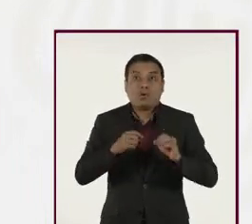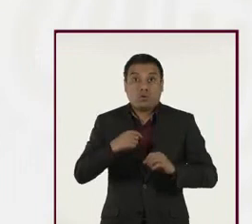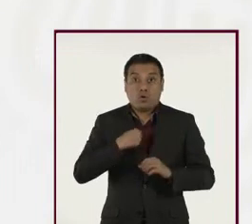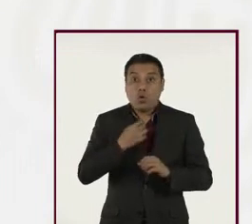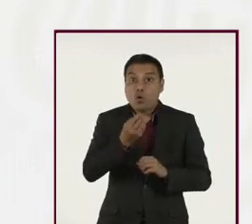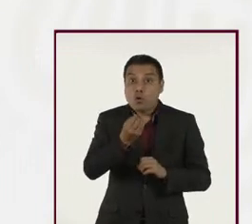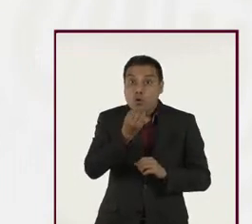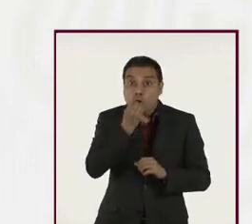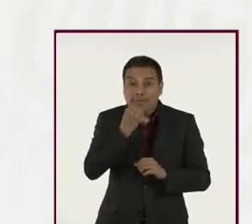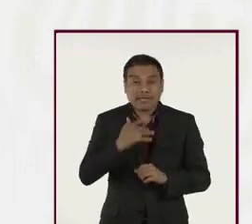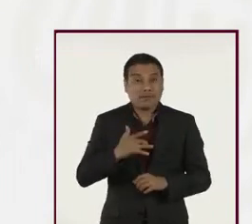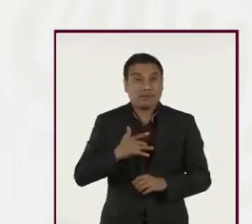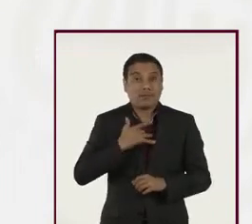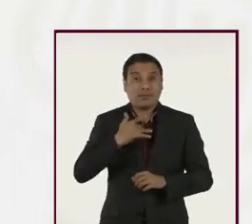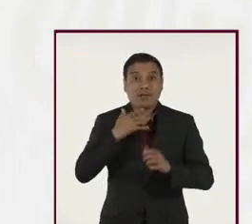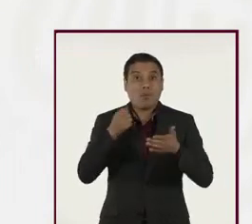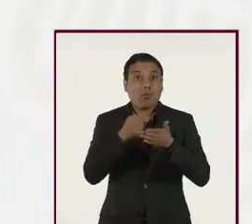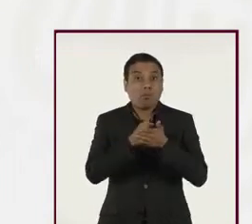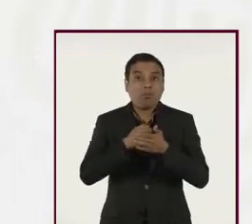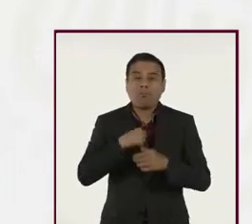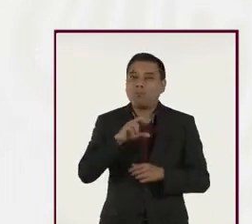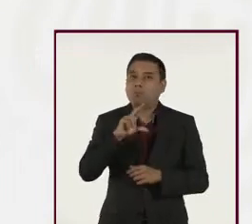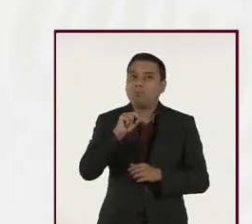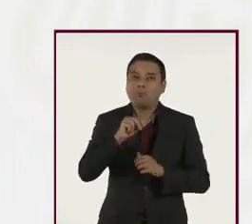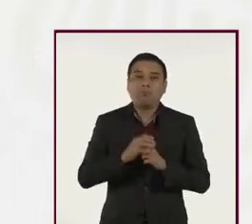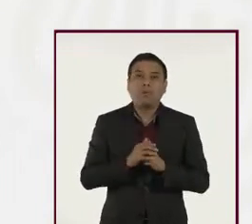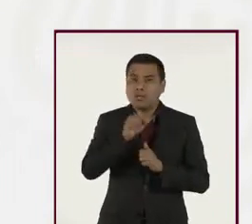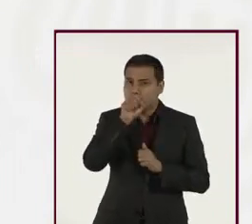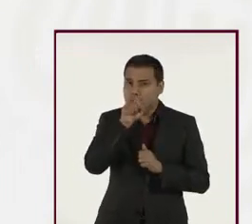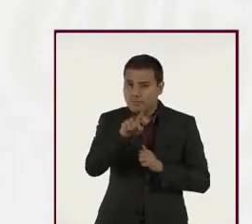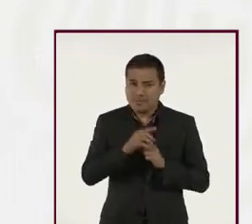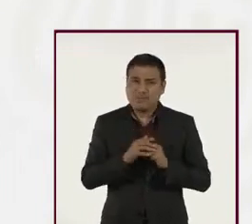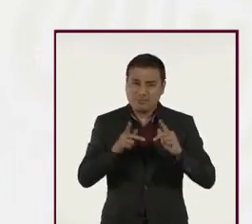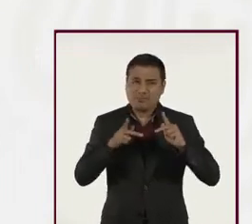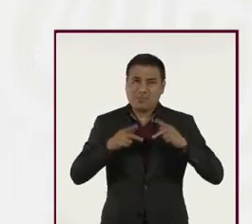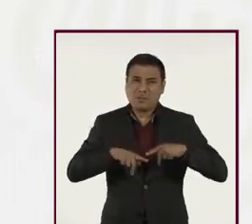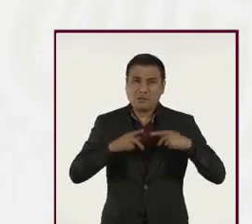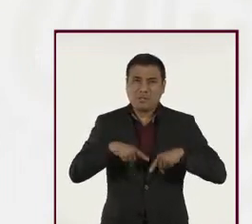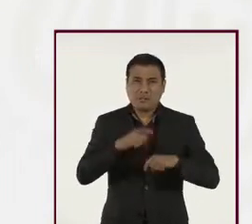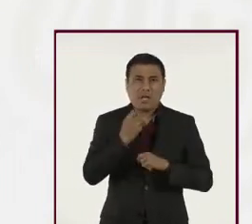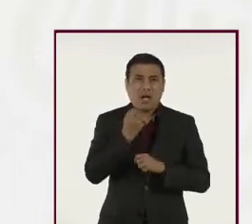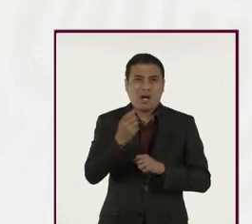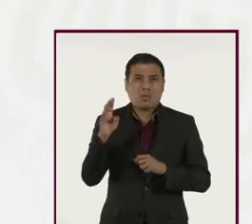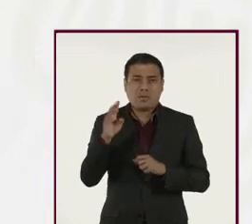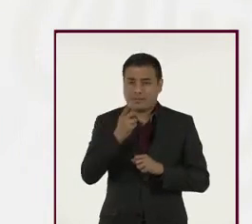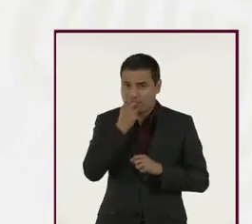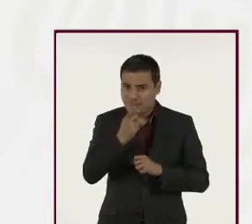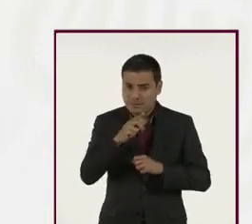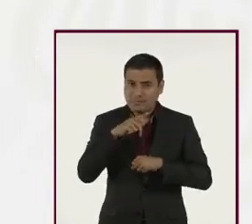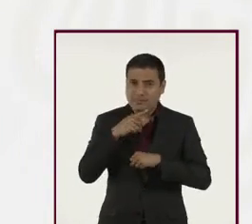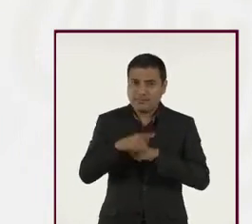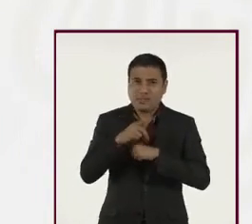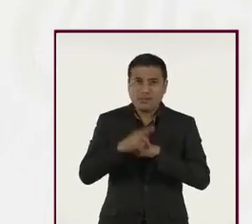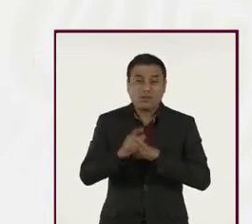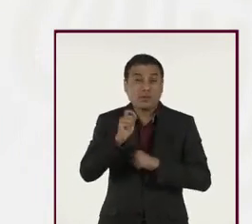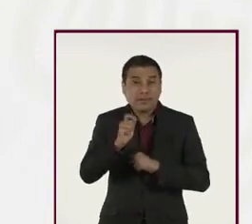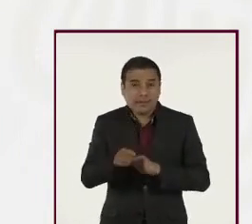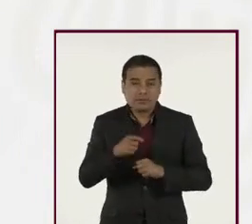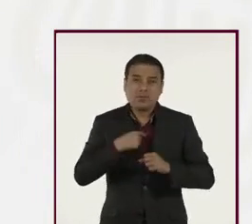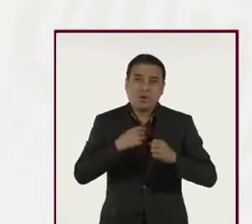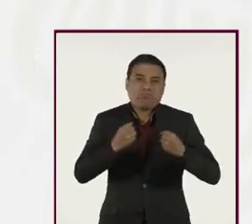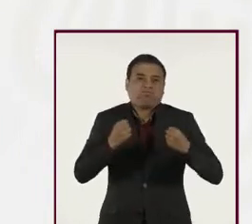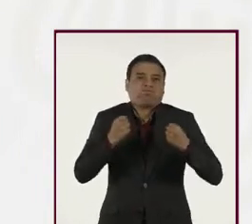Y también dentro de estos factores biológicos, algo que se ha identificado de alto riesgo tiene que ver con la obesidad y el sobrepeso. ¿Por